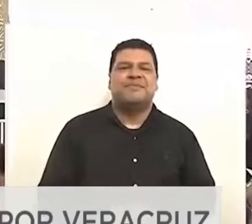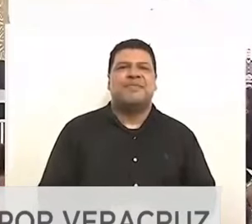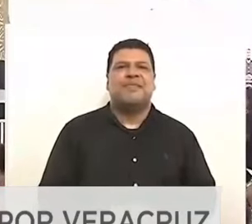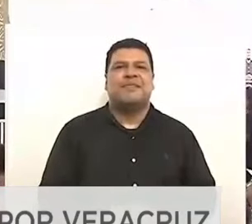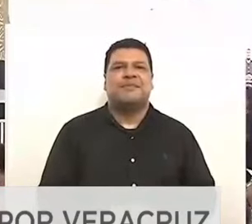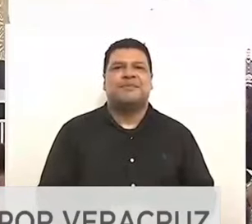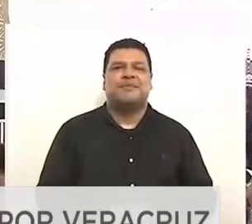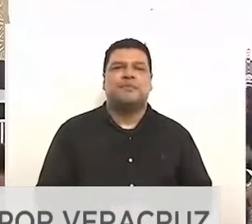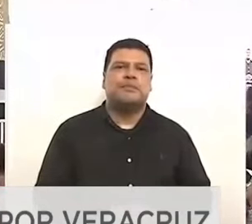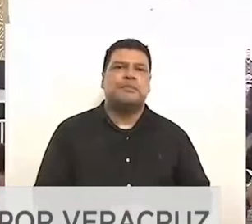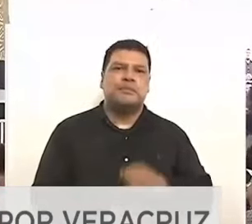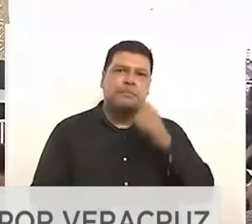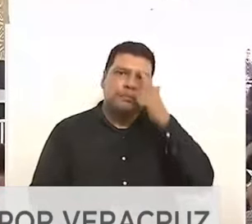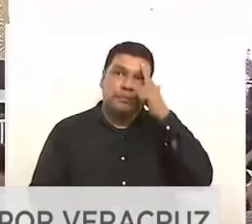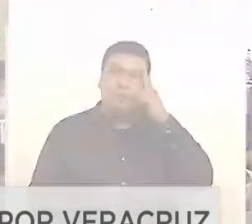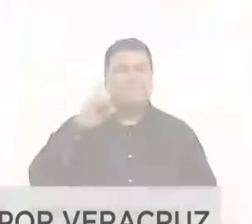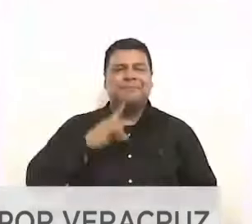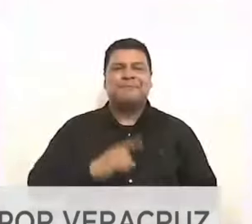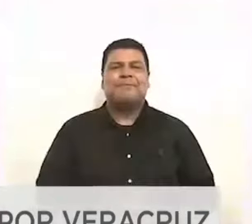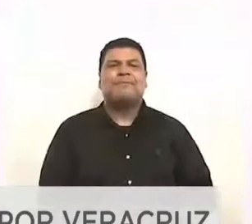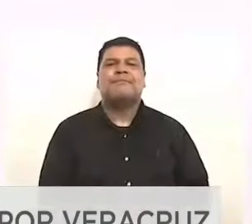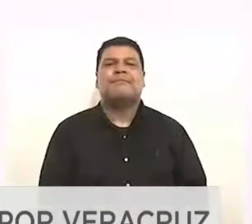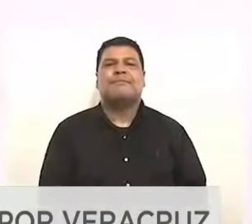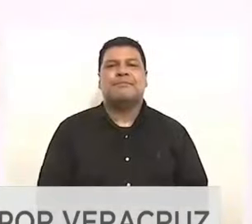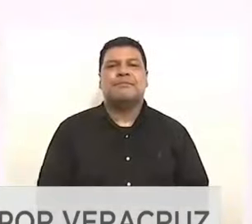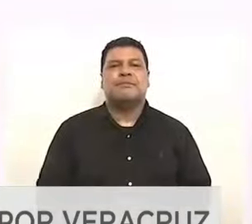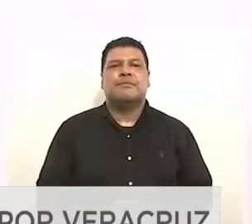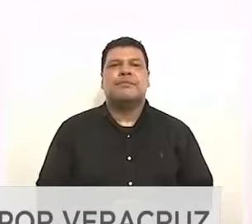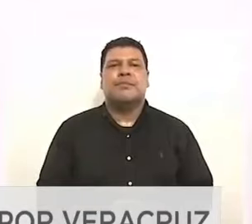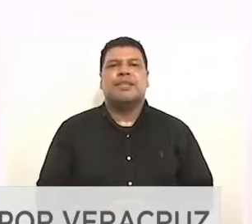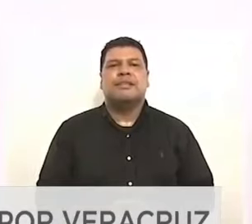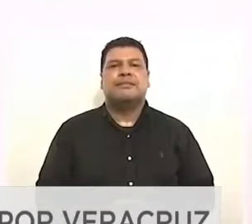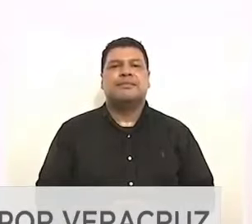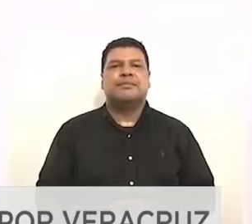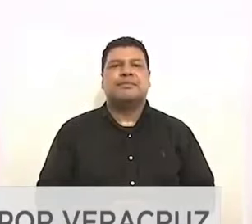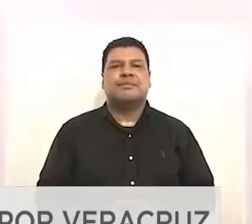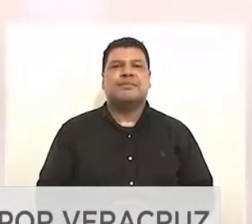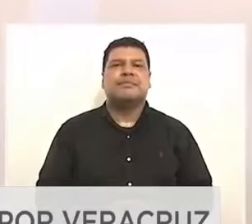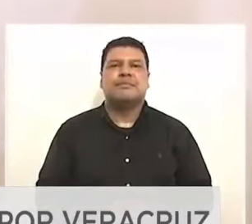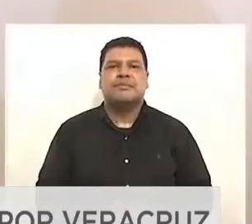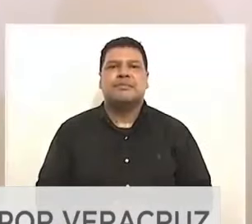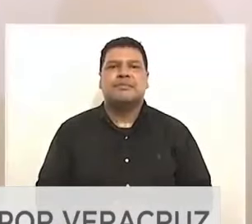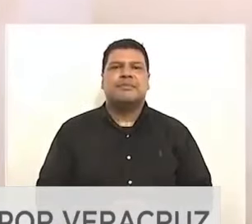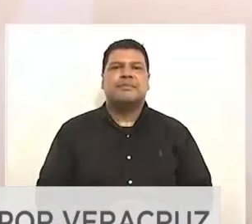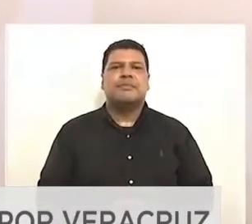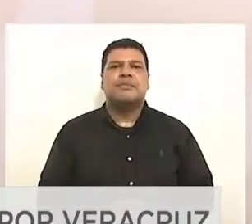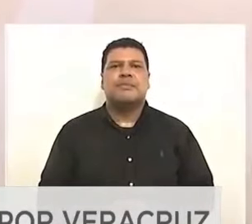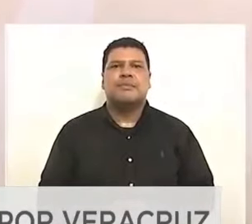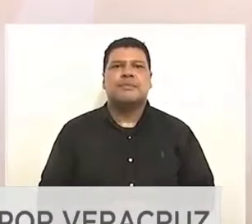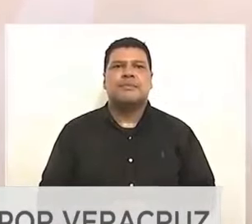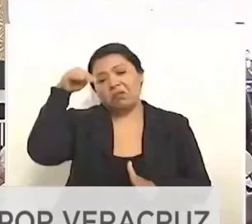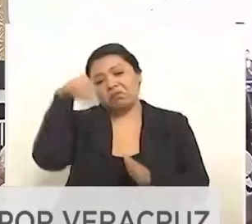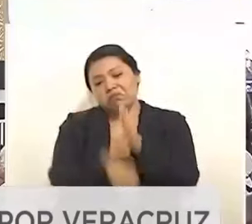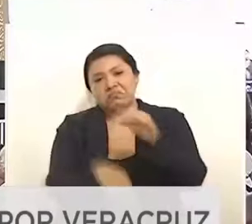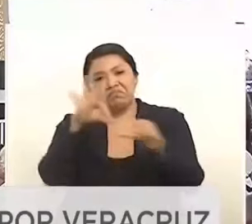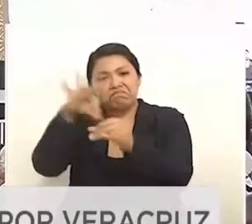Sheinbaum durante la gira que tuvo por el estado de Veracruz. Al encabezar la modernización de un camino en Minatitlán, el mandatario